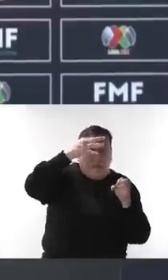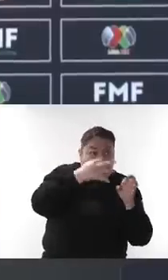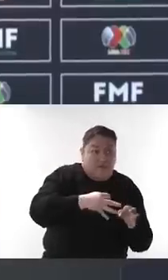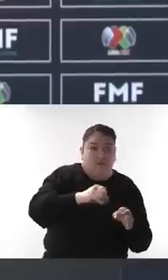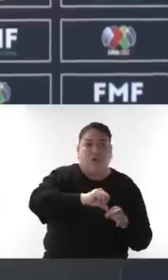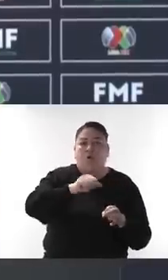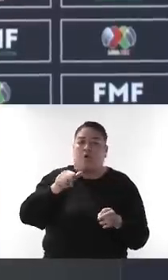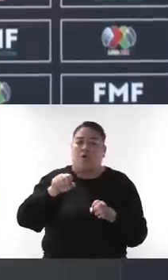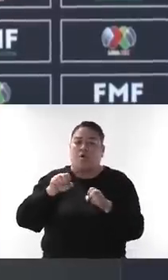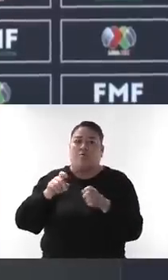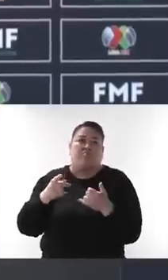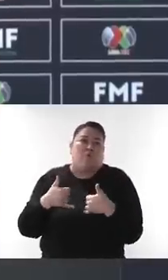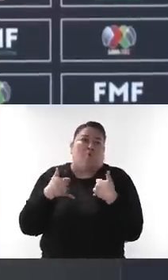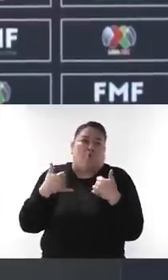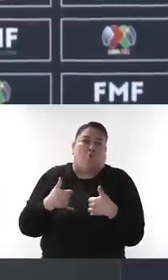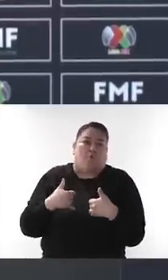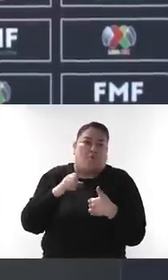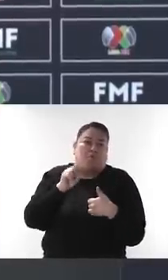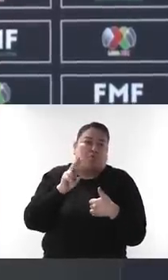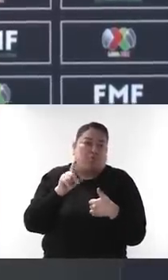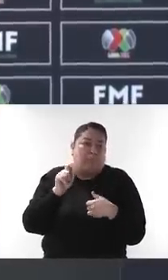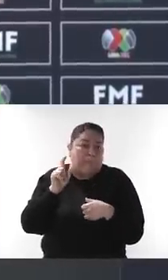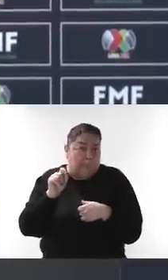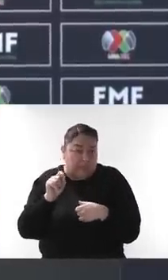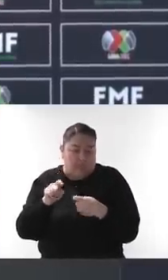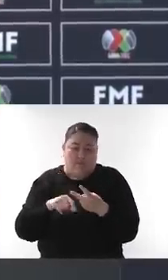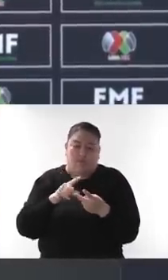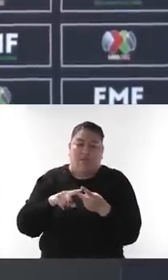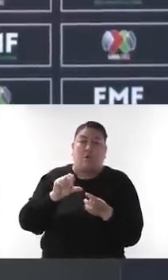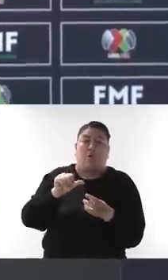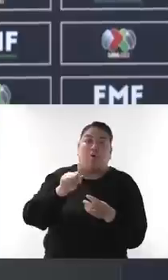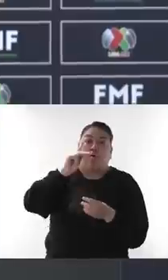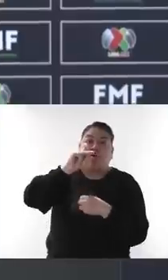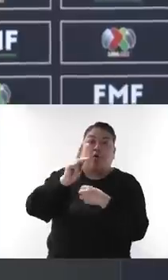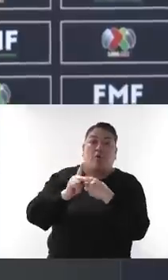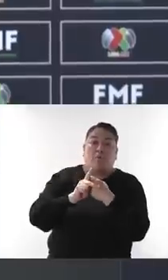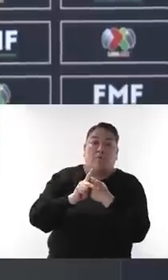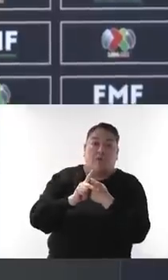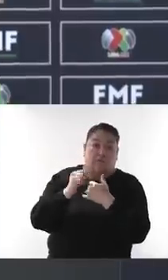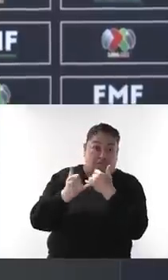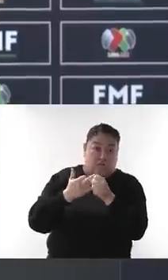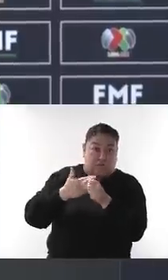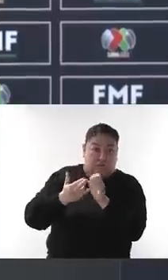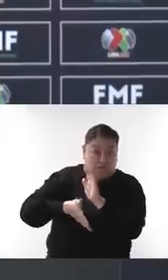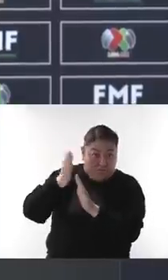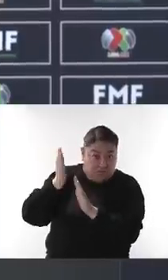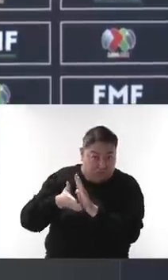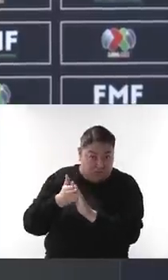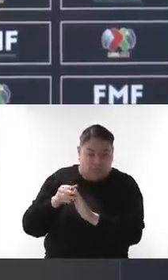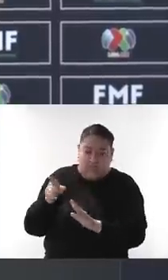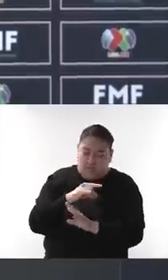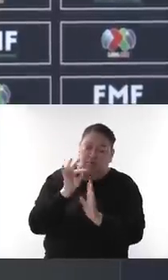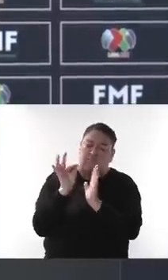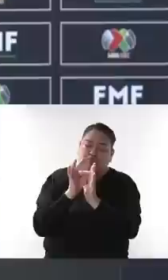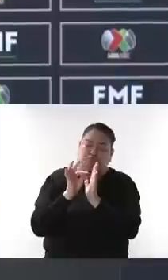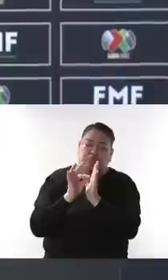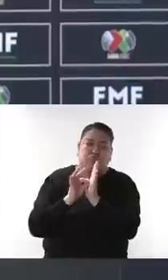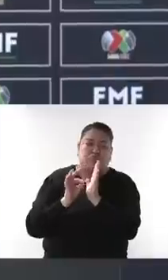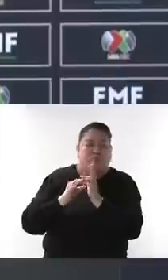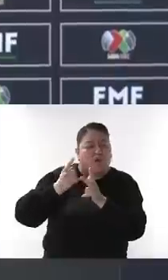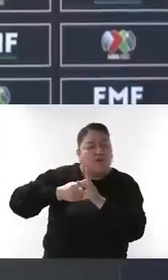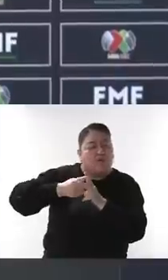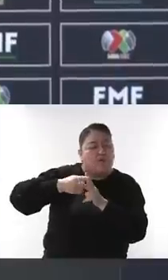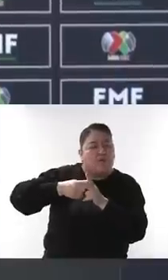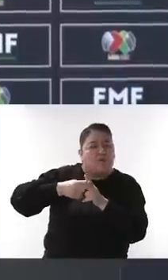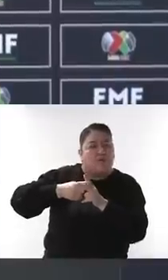sub-20s, que exporten más jugadores. Entonces, sería así, hay que incentivarlo para que los equipos